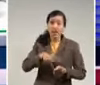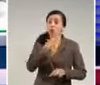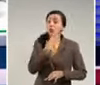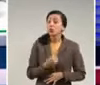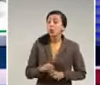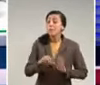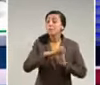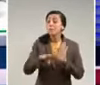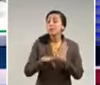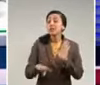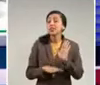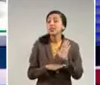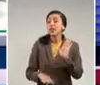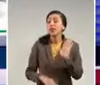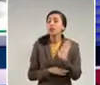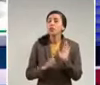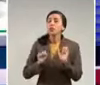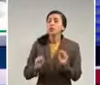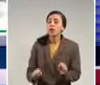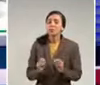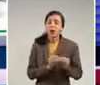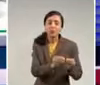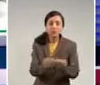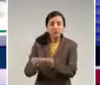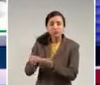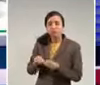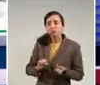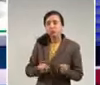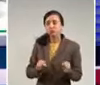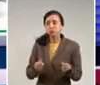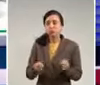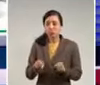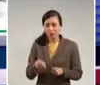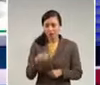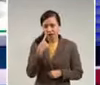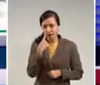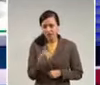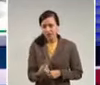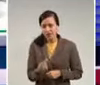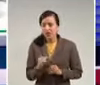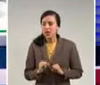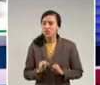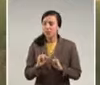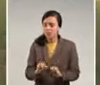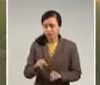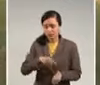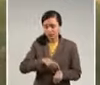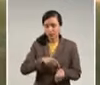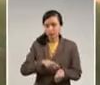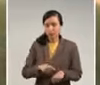de medidas extremas para evitar la expansión del virus. También tenemos el impacto noticioso a esta hora.